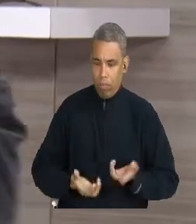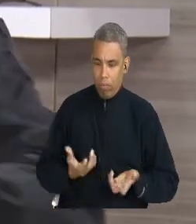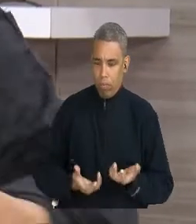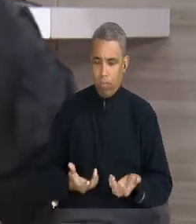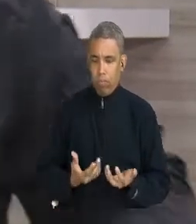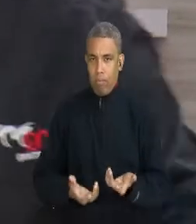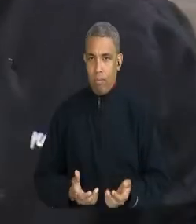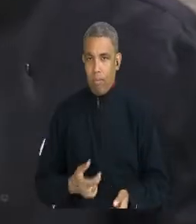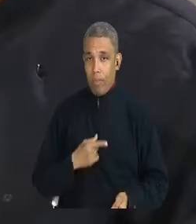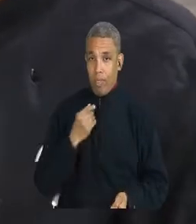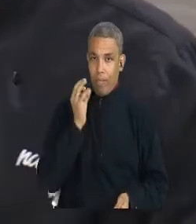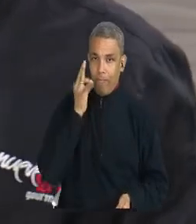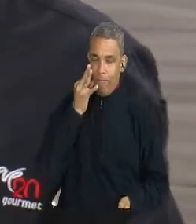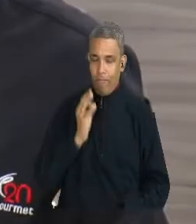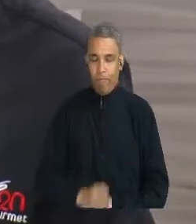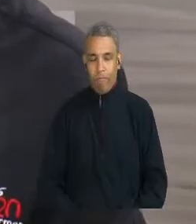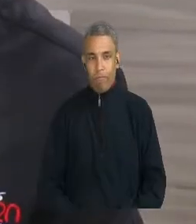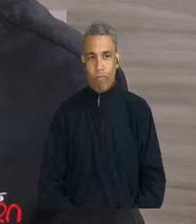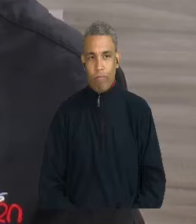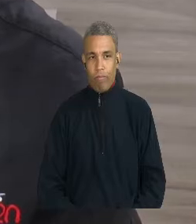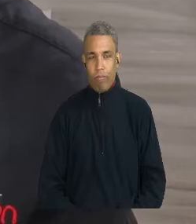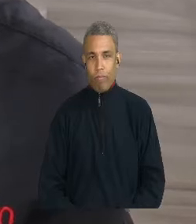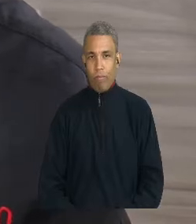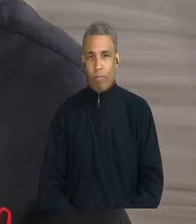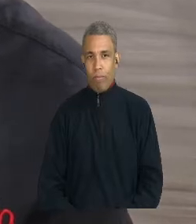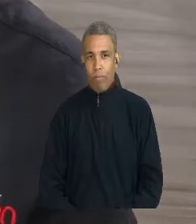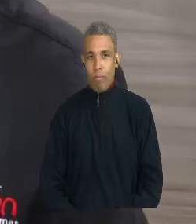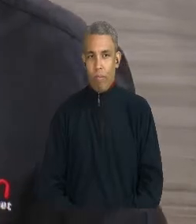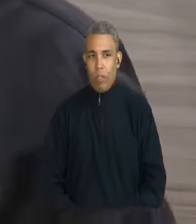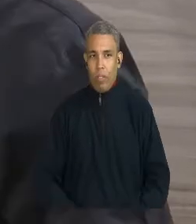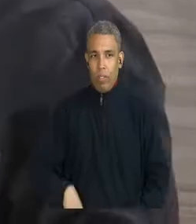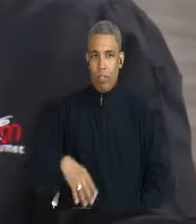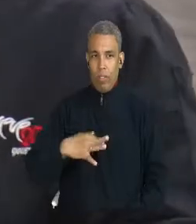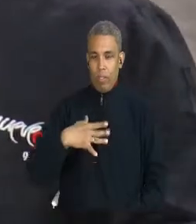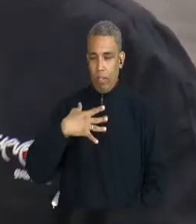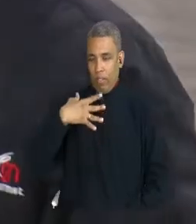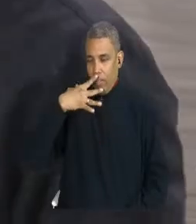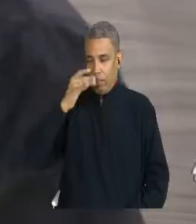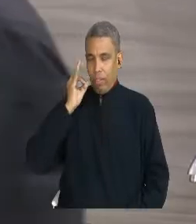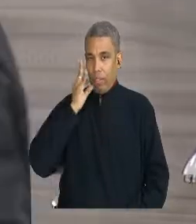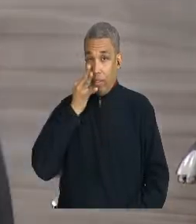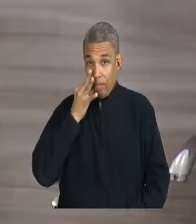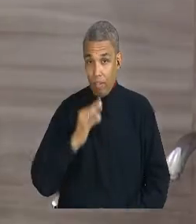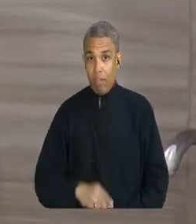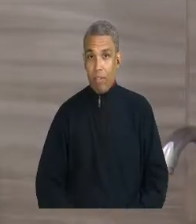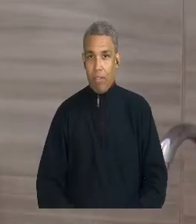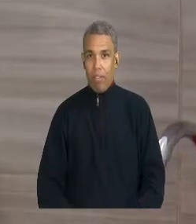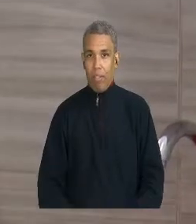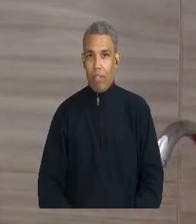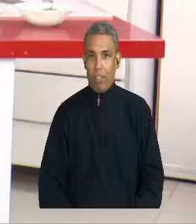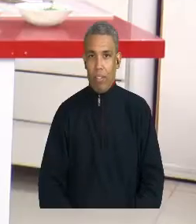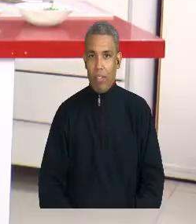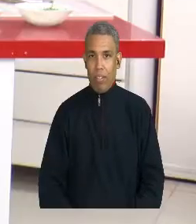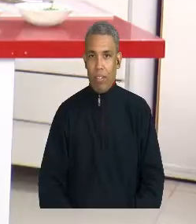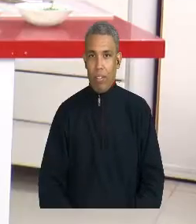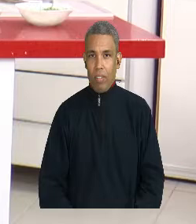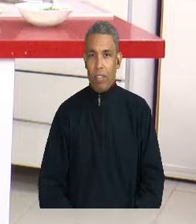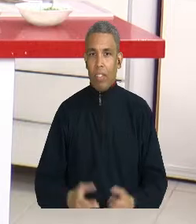¡Ah, delicioso! Ese olor que bota, espectacular. Huele súper rico, claro que sí. Bueno, ahora sí lo vamos a